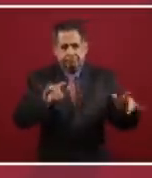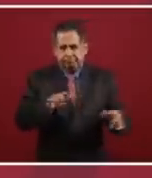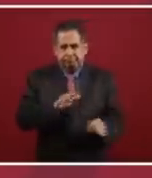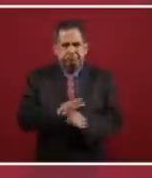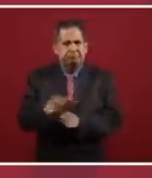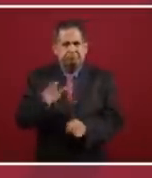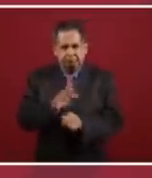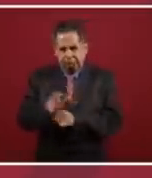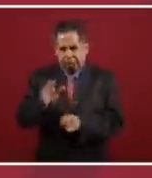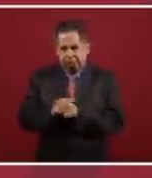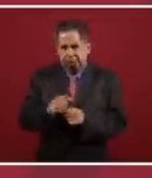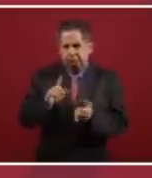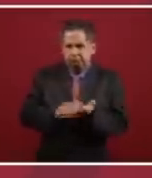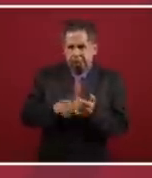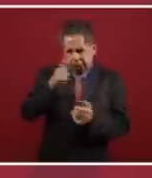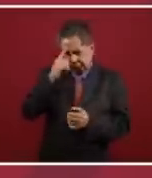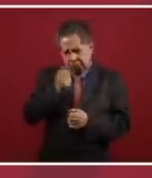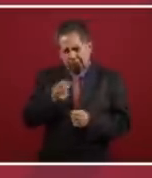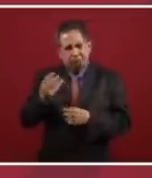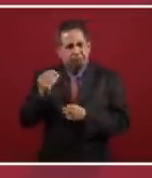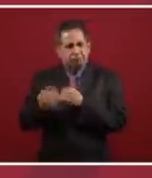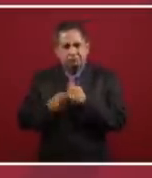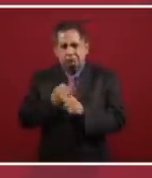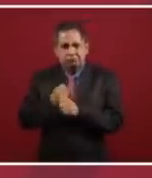suficiente para muchos años